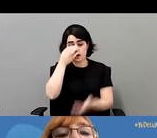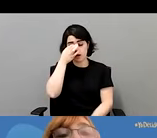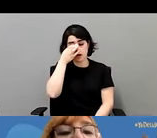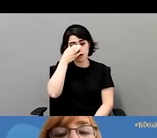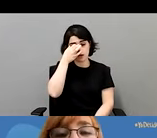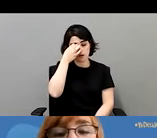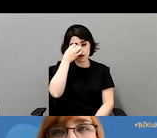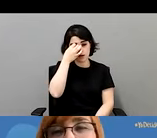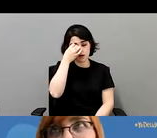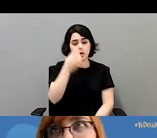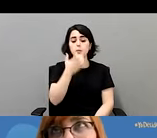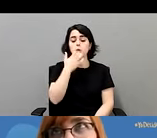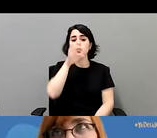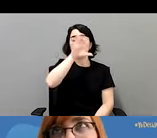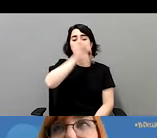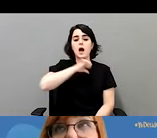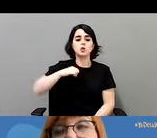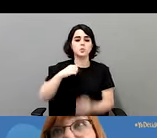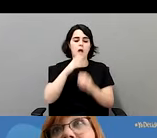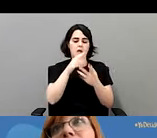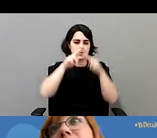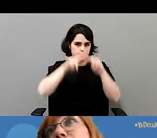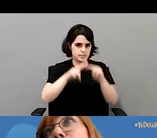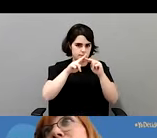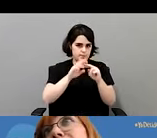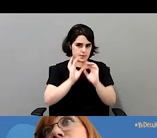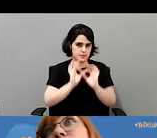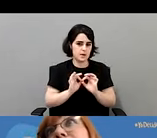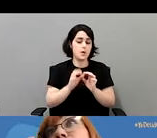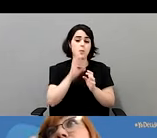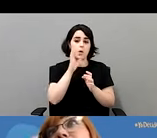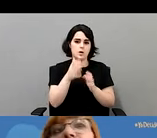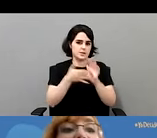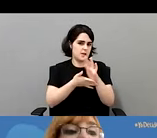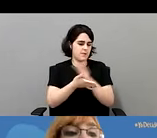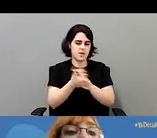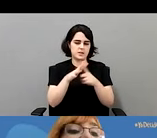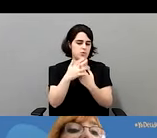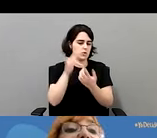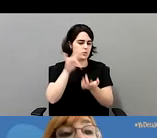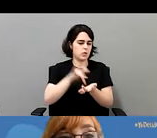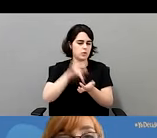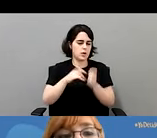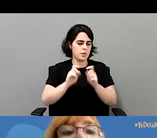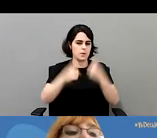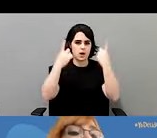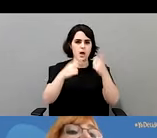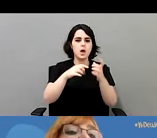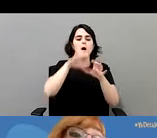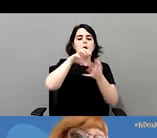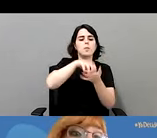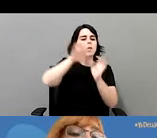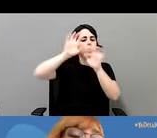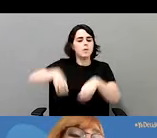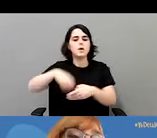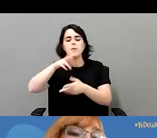Vamos a analizar algunas comunidades autónomas. En concreto vamos a analizar, porque es donde más implementado está, Castilla y León, País Vasco,